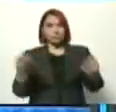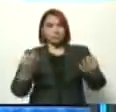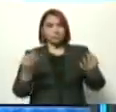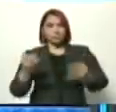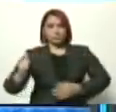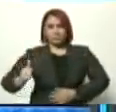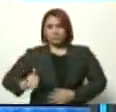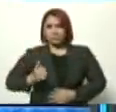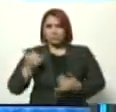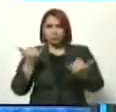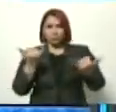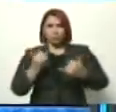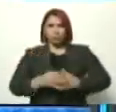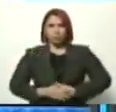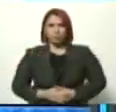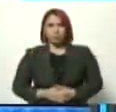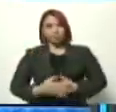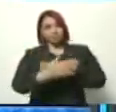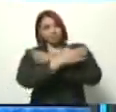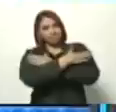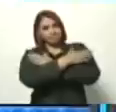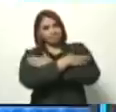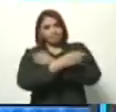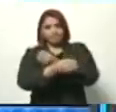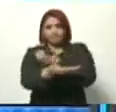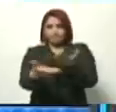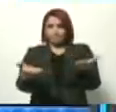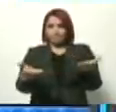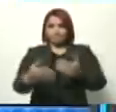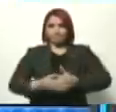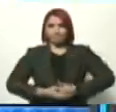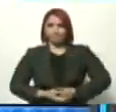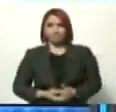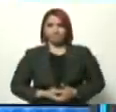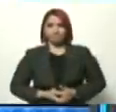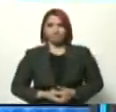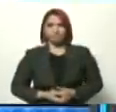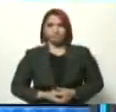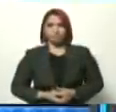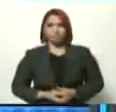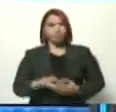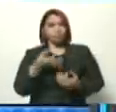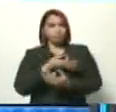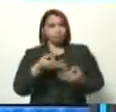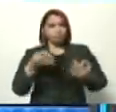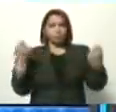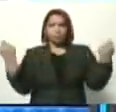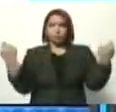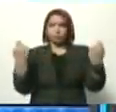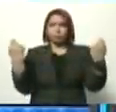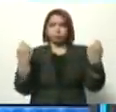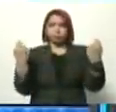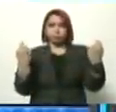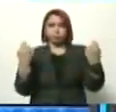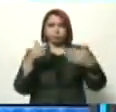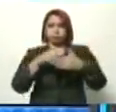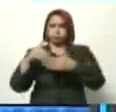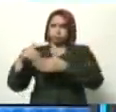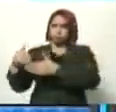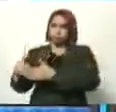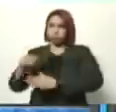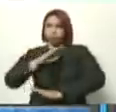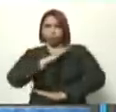la ocasión para felicitarlos a todos y a todas por esa extraordinaria campaña, por esa